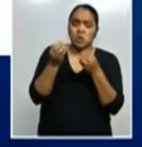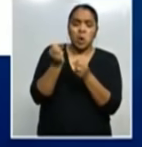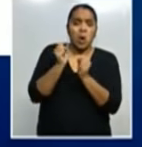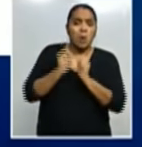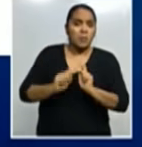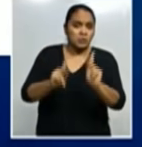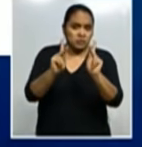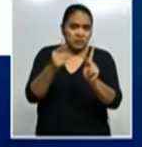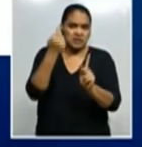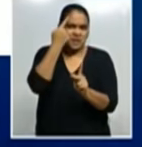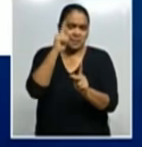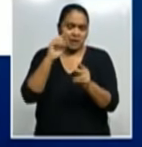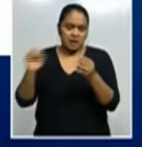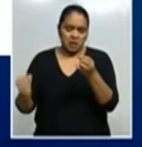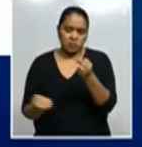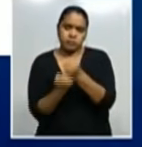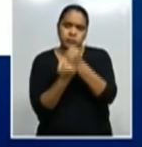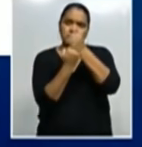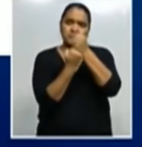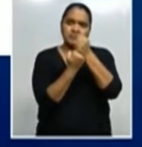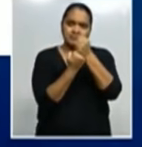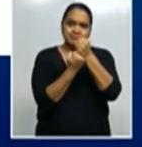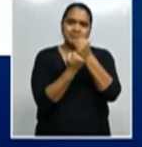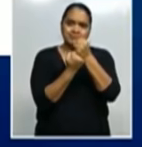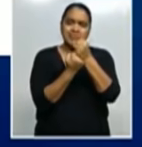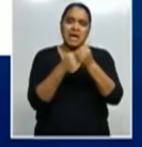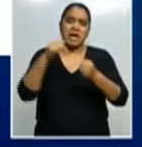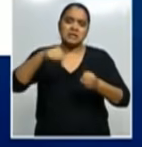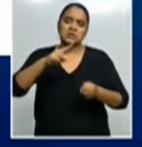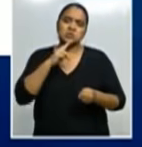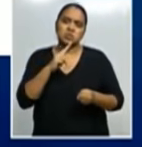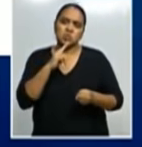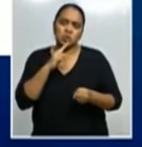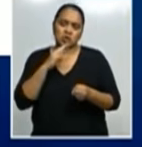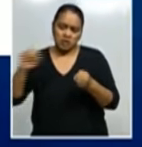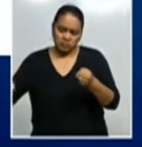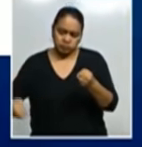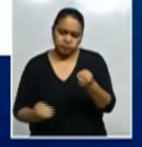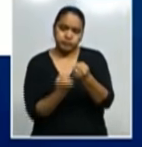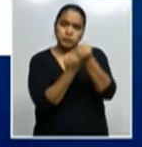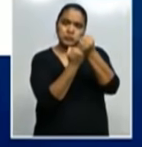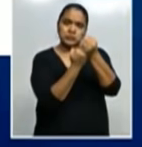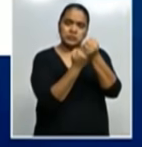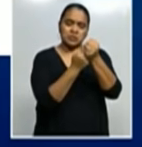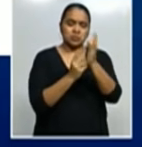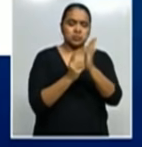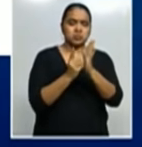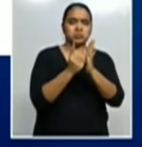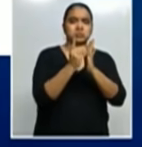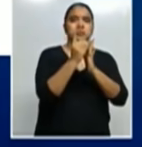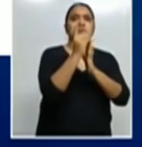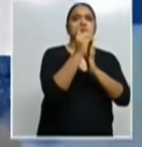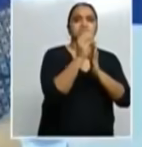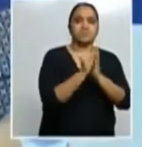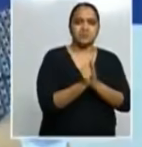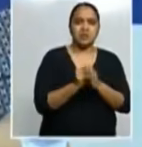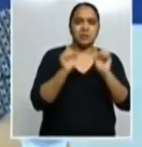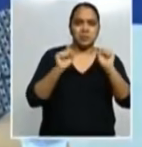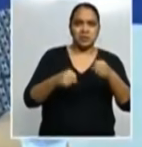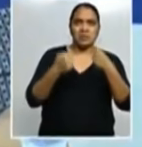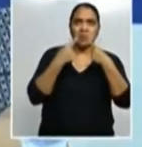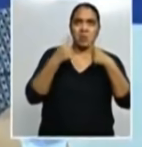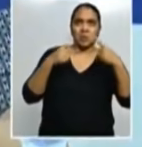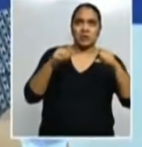oportunidades para que salgamos avantes en esta crisis y aprovechemos las oportunidades que nos dan. Gracias